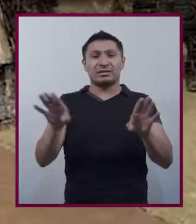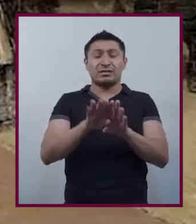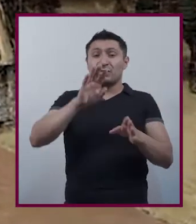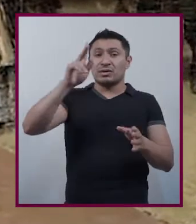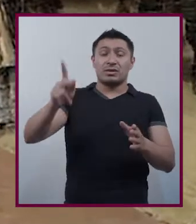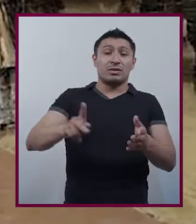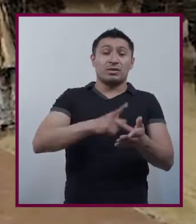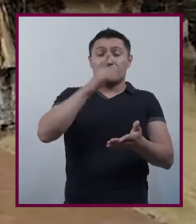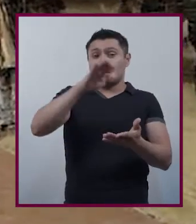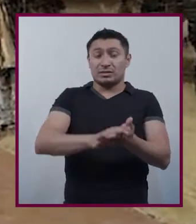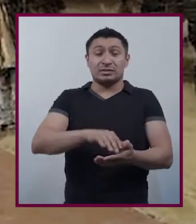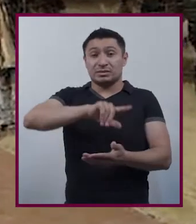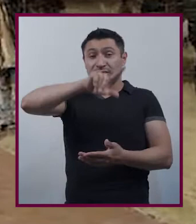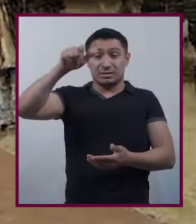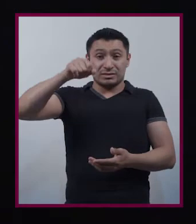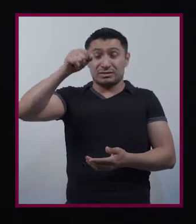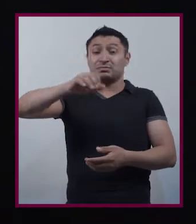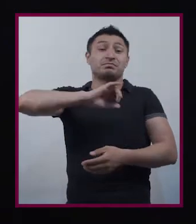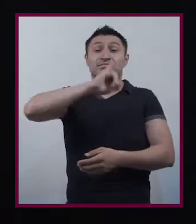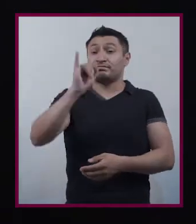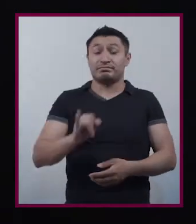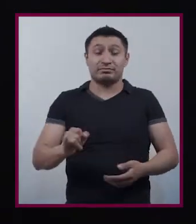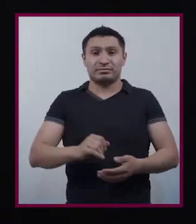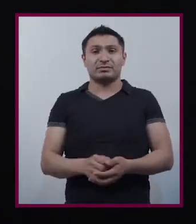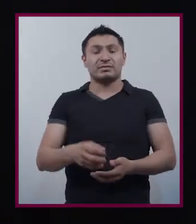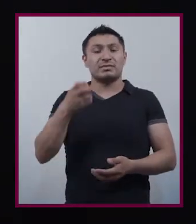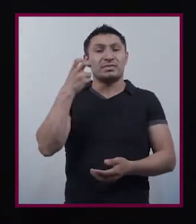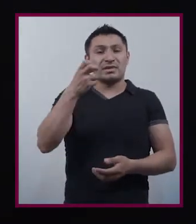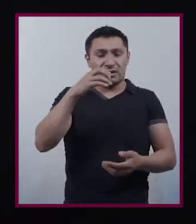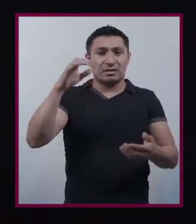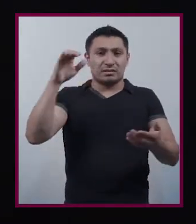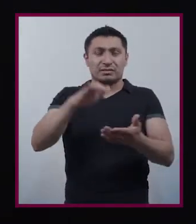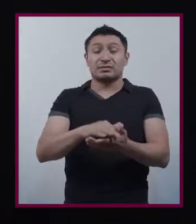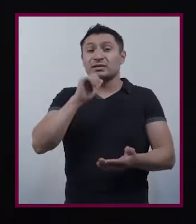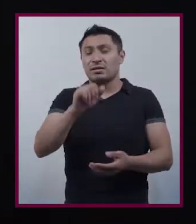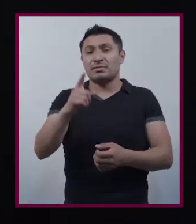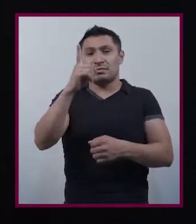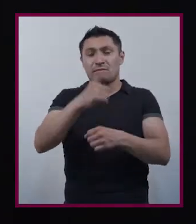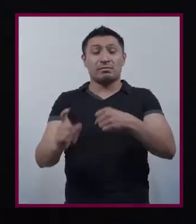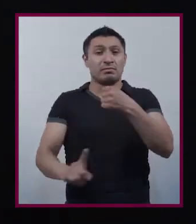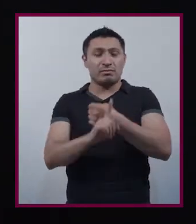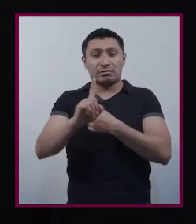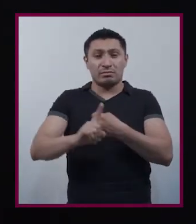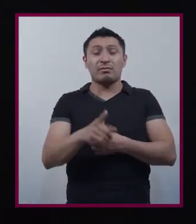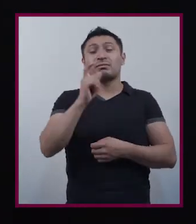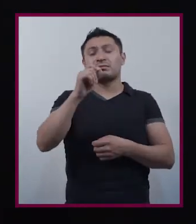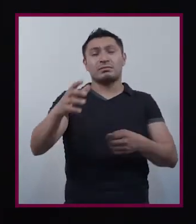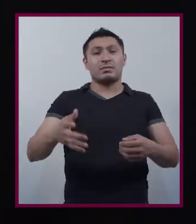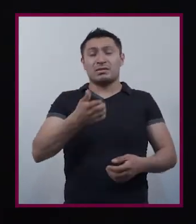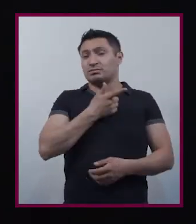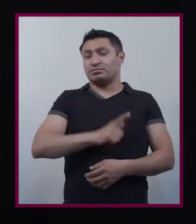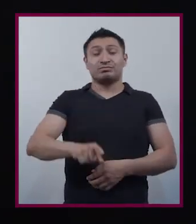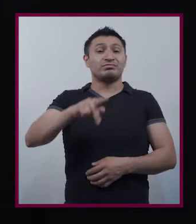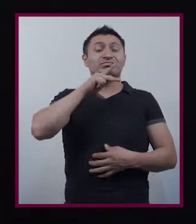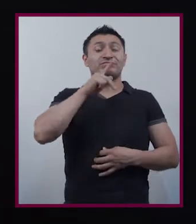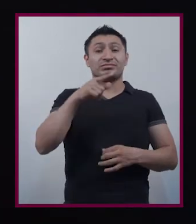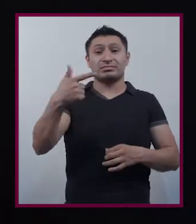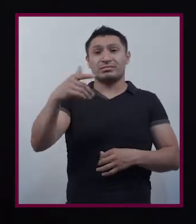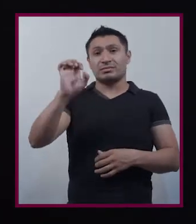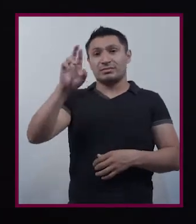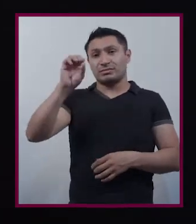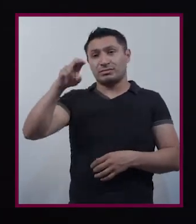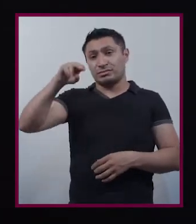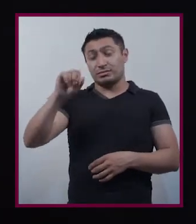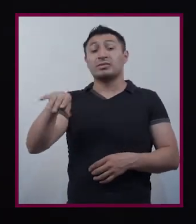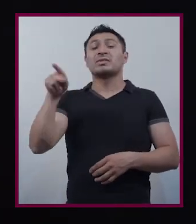contraer matrimonio posteriormente. Aún sin casarse, la pareja enfrentó su primer problema, el descontento del padre de Jerónimo.